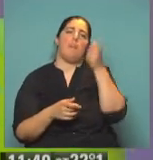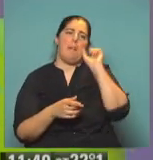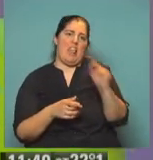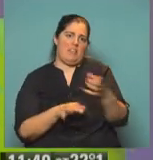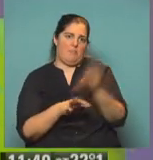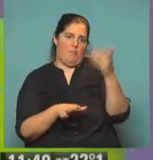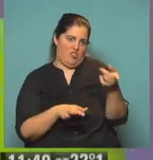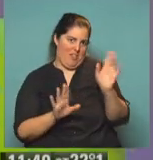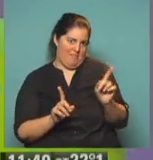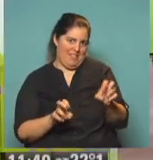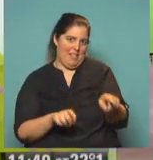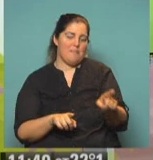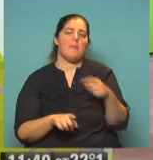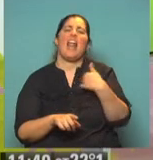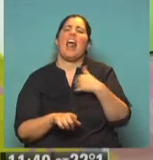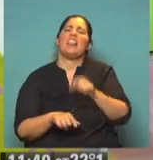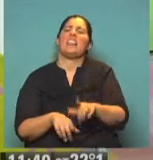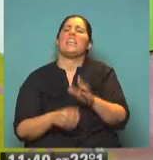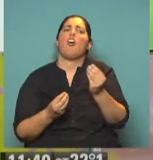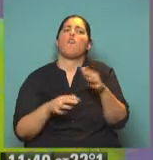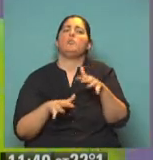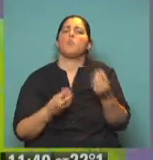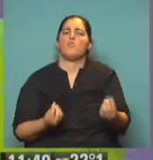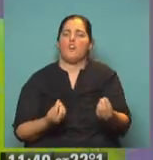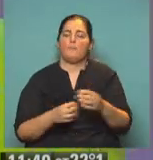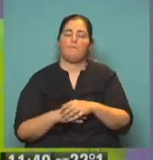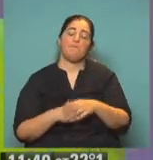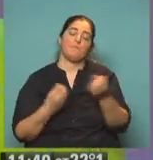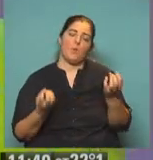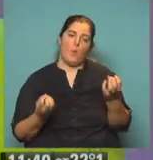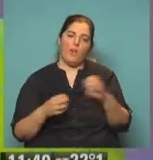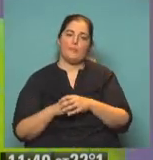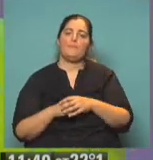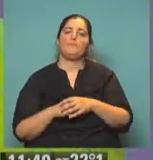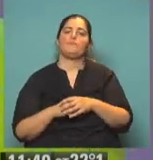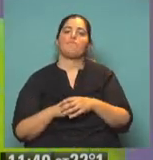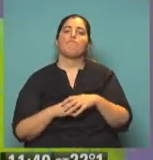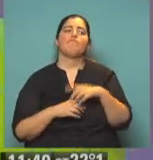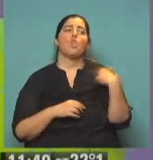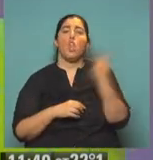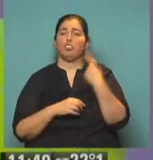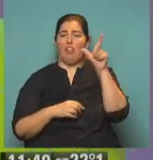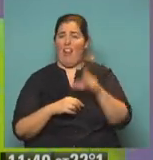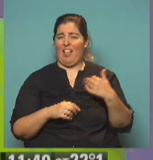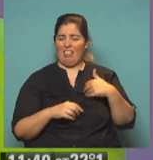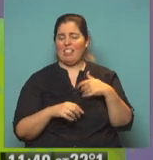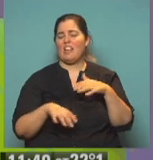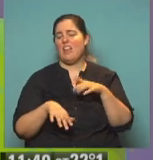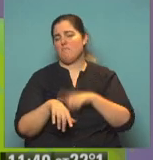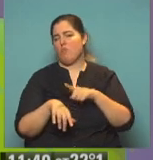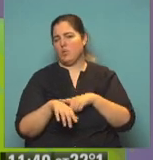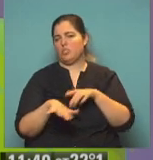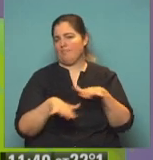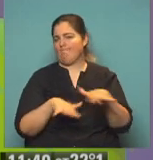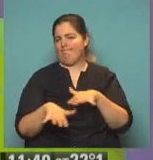eso, en Argentina? ¿Cómo lo ves? Bueno, estamos en un momento bastante crítico,